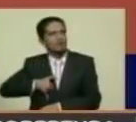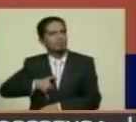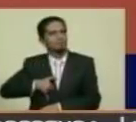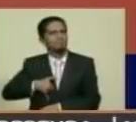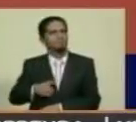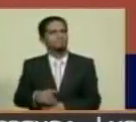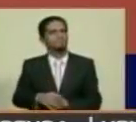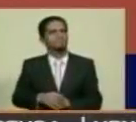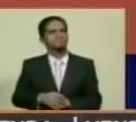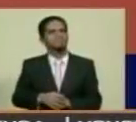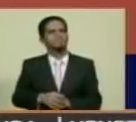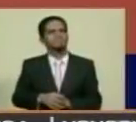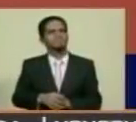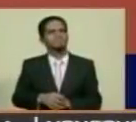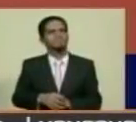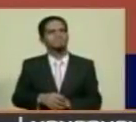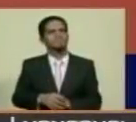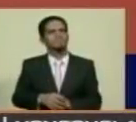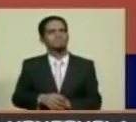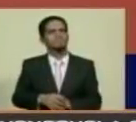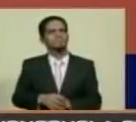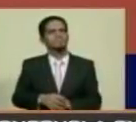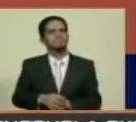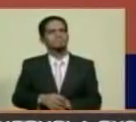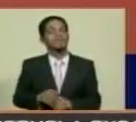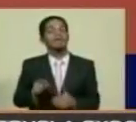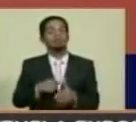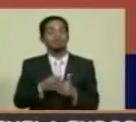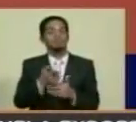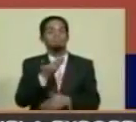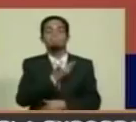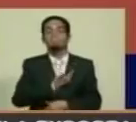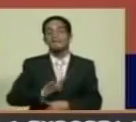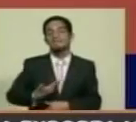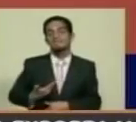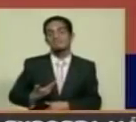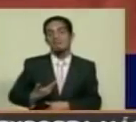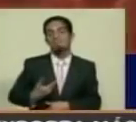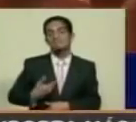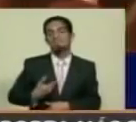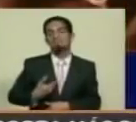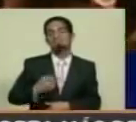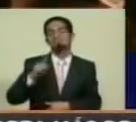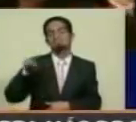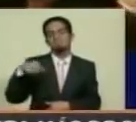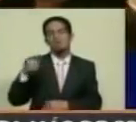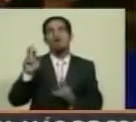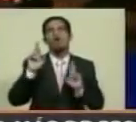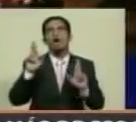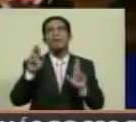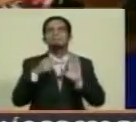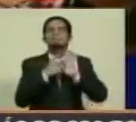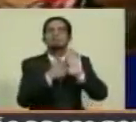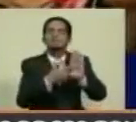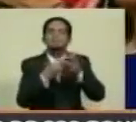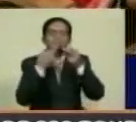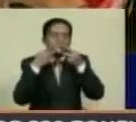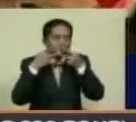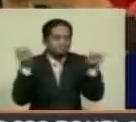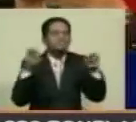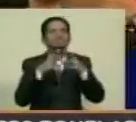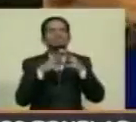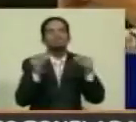Me imagino yo, le corresponderá en algún momento al presidente Zapatero hacerlo público ante tantas mentiras y ante